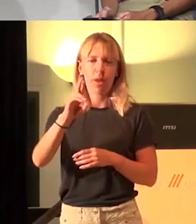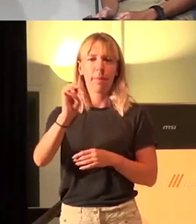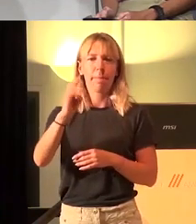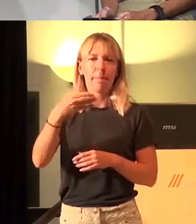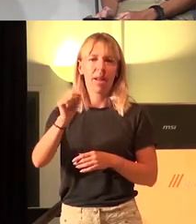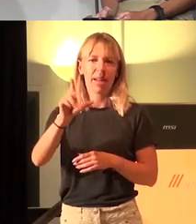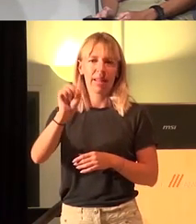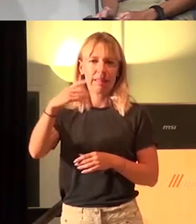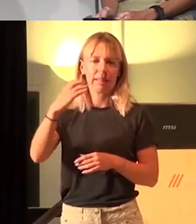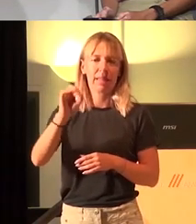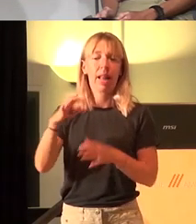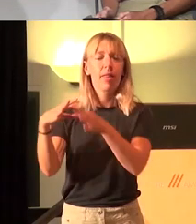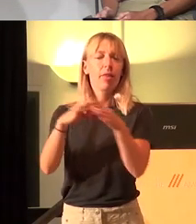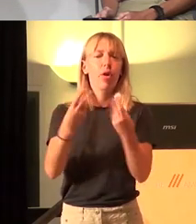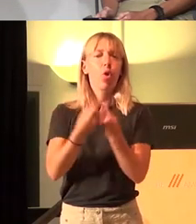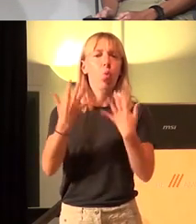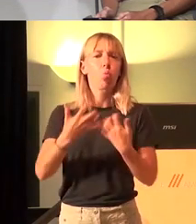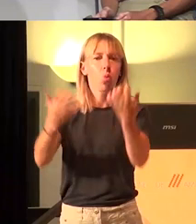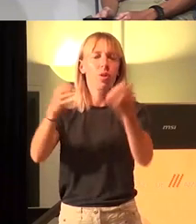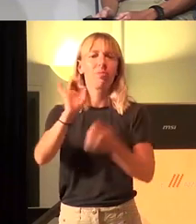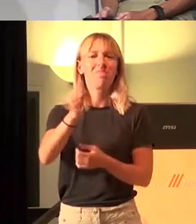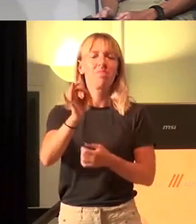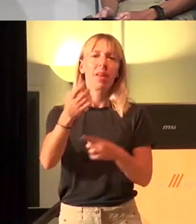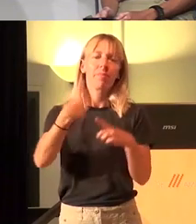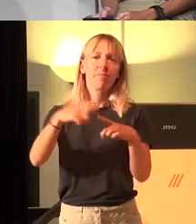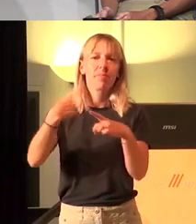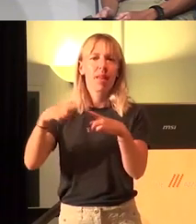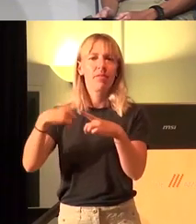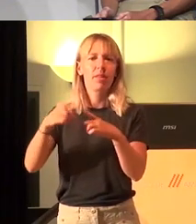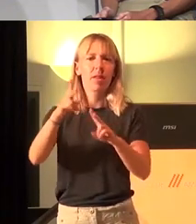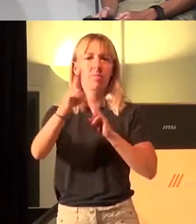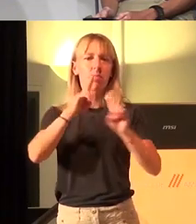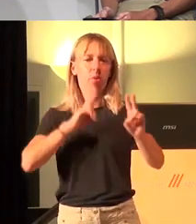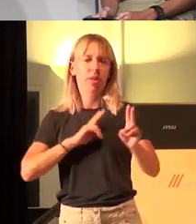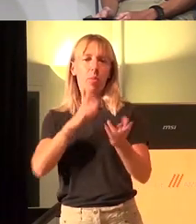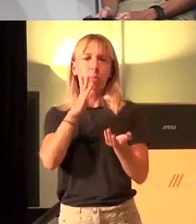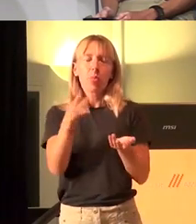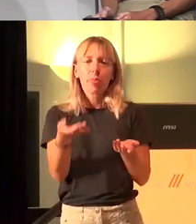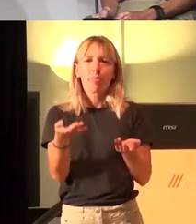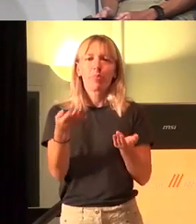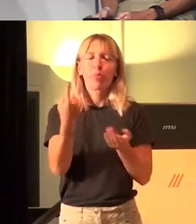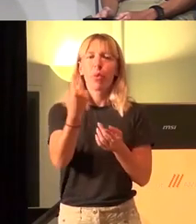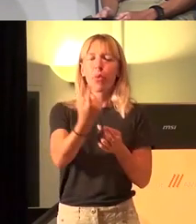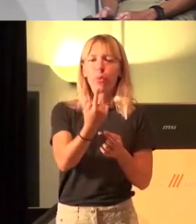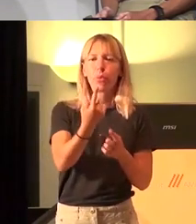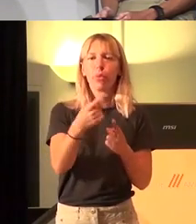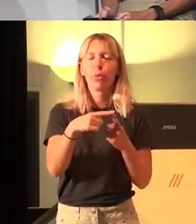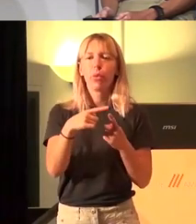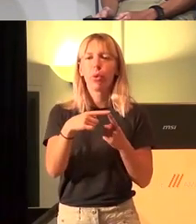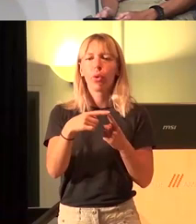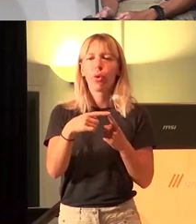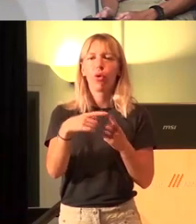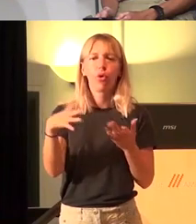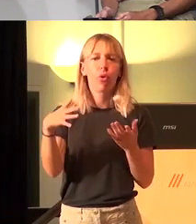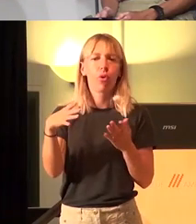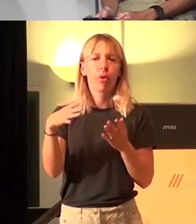público, la verdad es que hemos tenido diversas respuestas. porque por un lado en